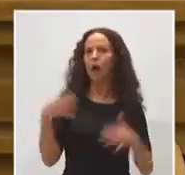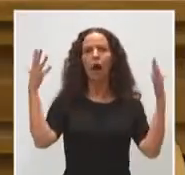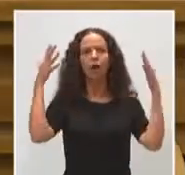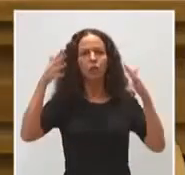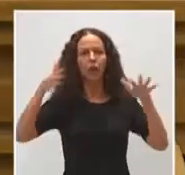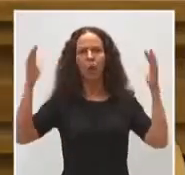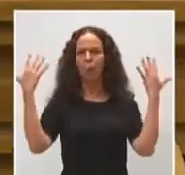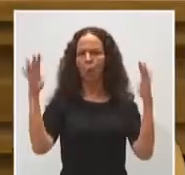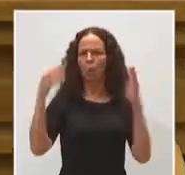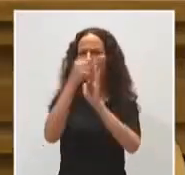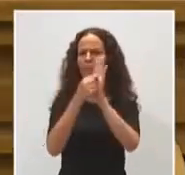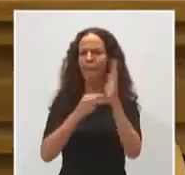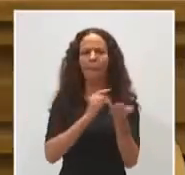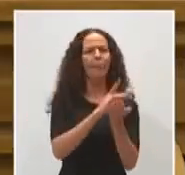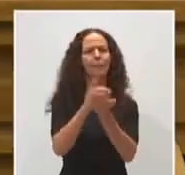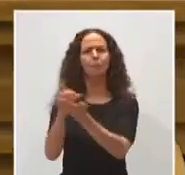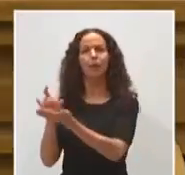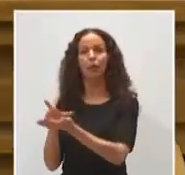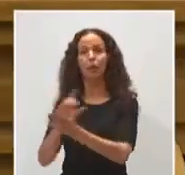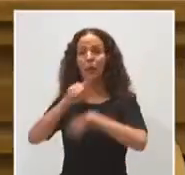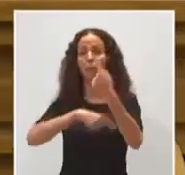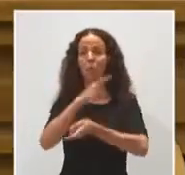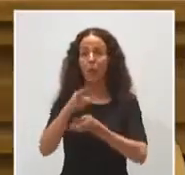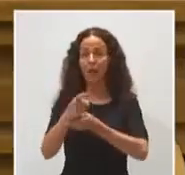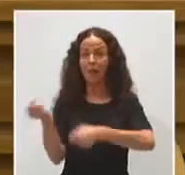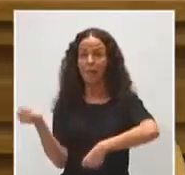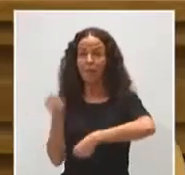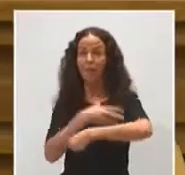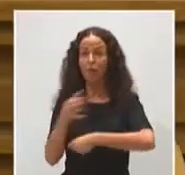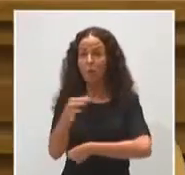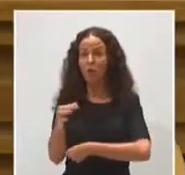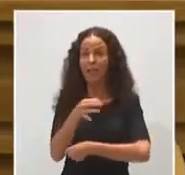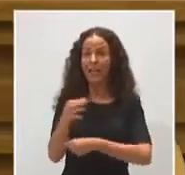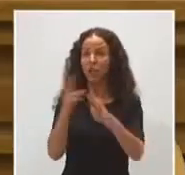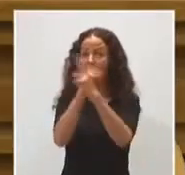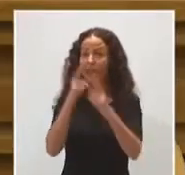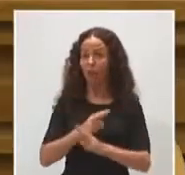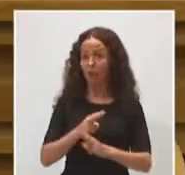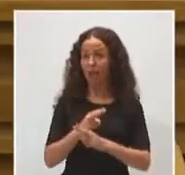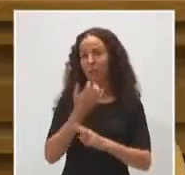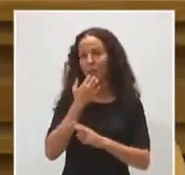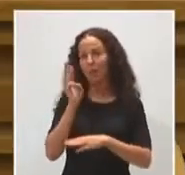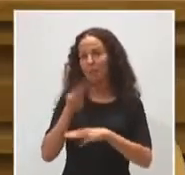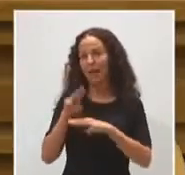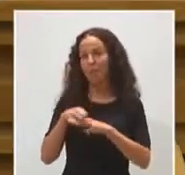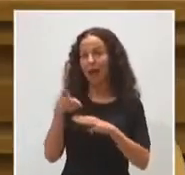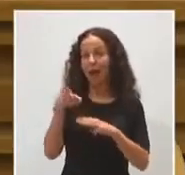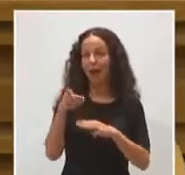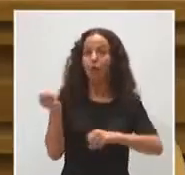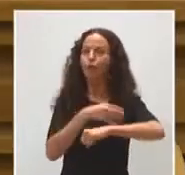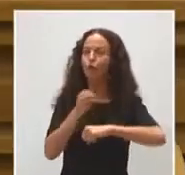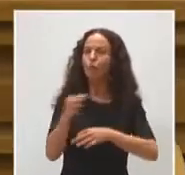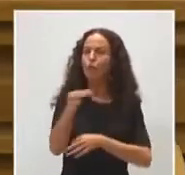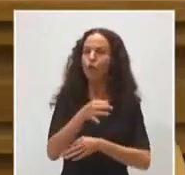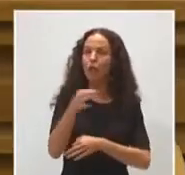medidas de despido colectivo el fondo monetario internacional que también debe tener muchas cosas por ahí por panamá el fondo monetario y todos estos